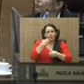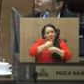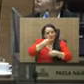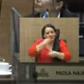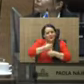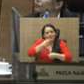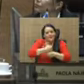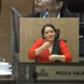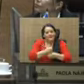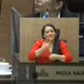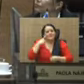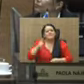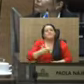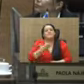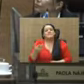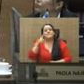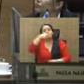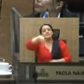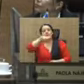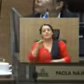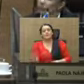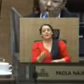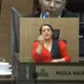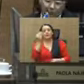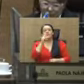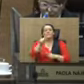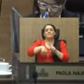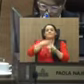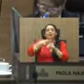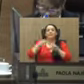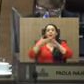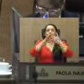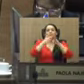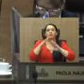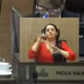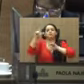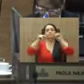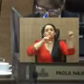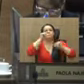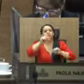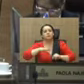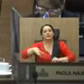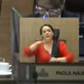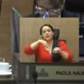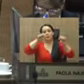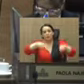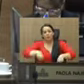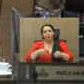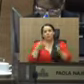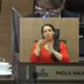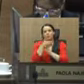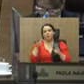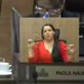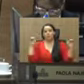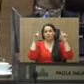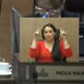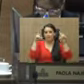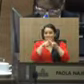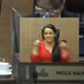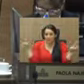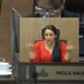trabajemos para que esos jóvenes y esas poblaciones rurales puedan acceder a la educación,